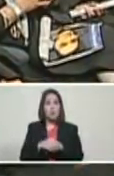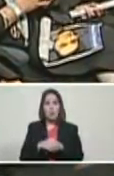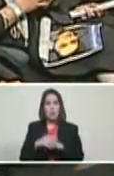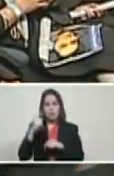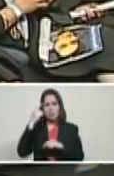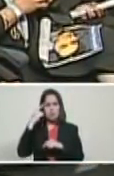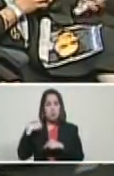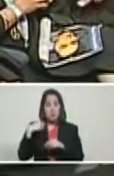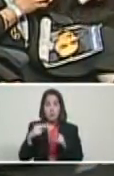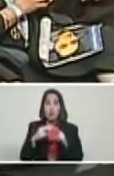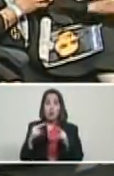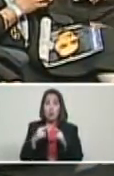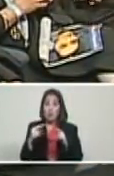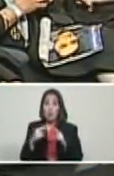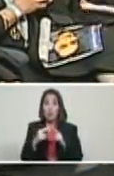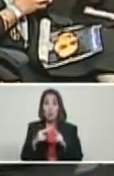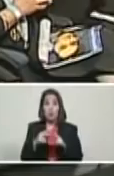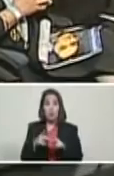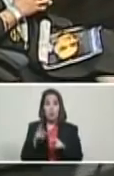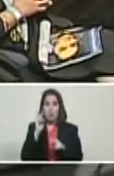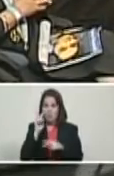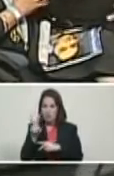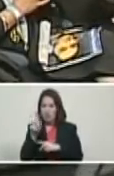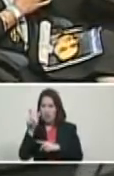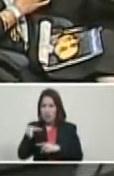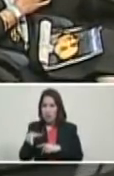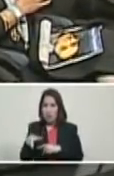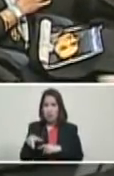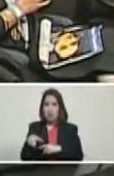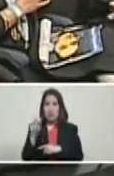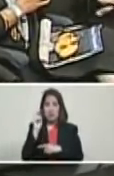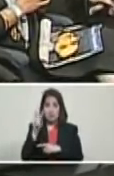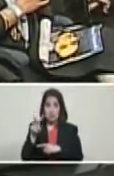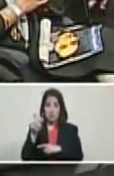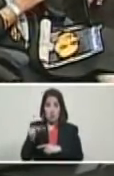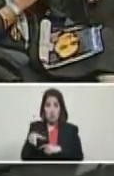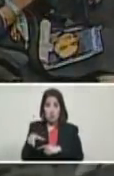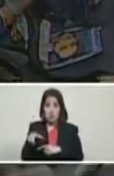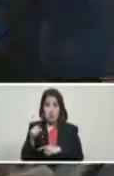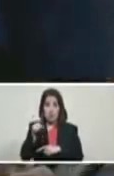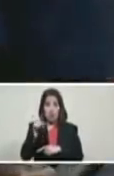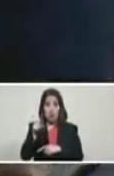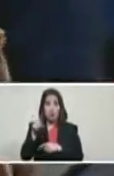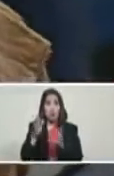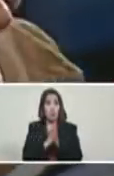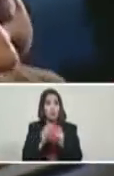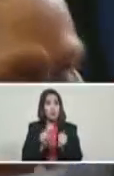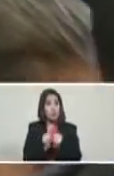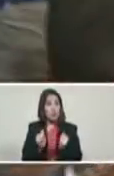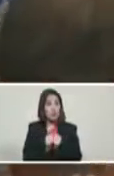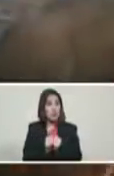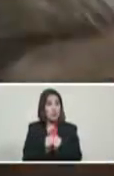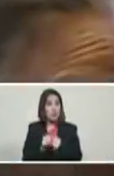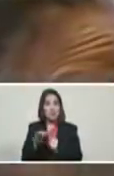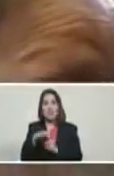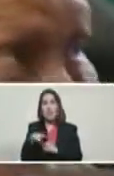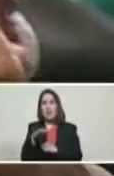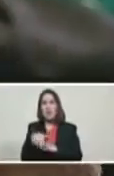María, ustedes ven a María ahí, ¿verdad? Tú eres de Anzoátegui, María. de Barcelona,